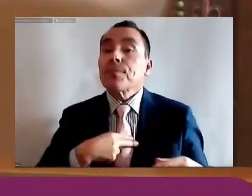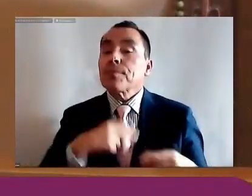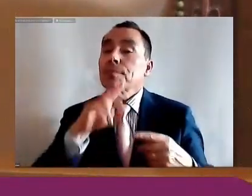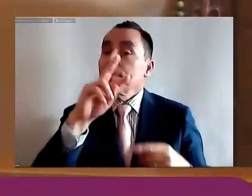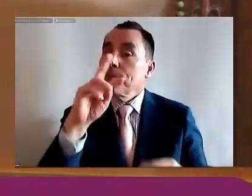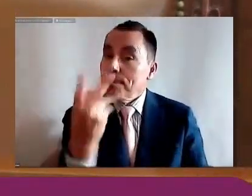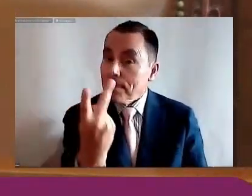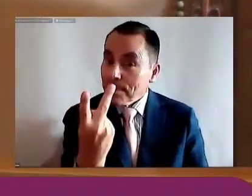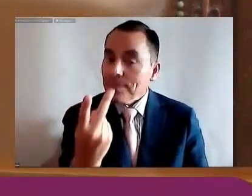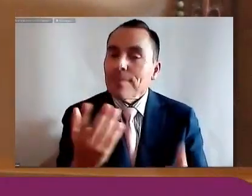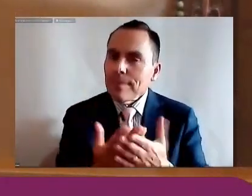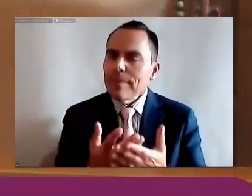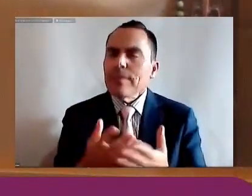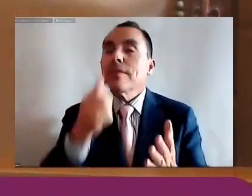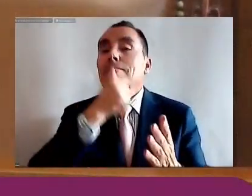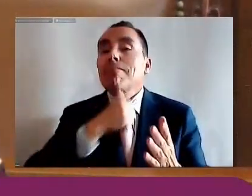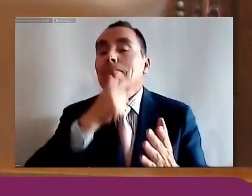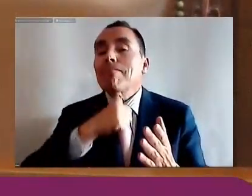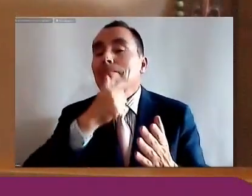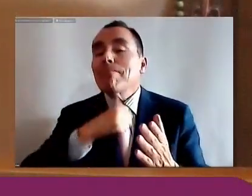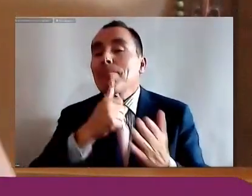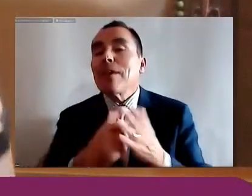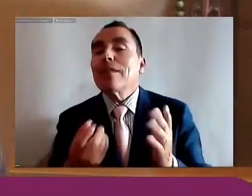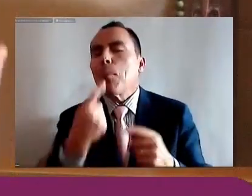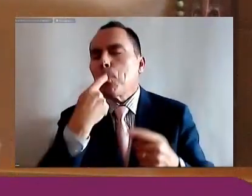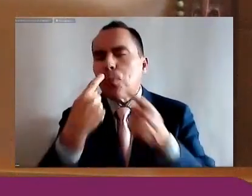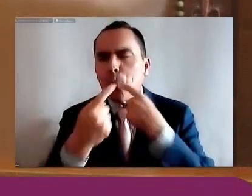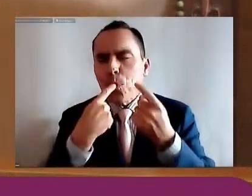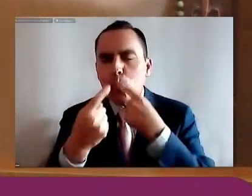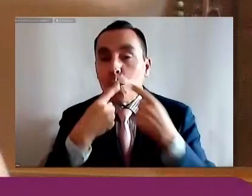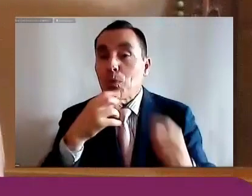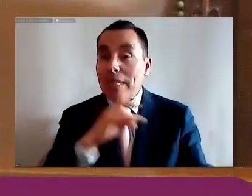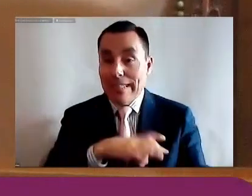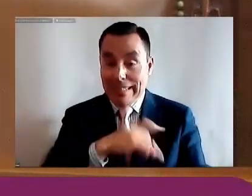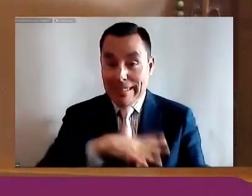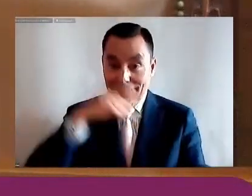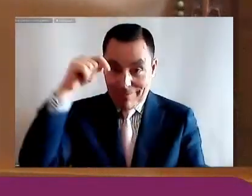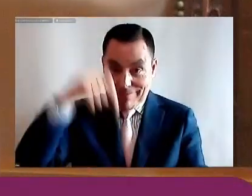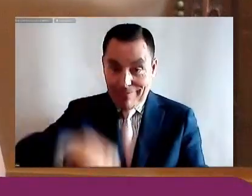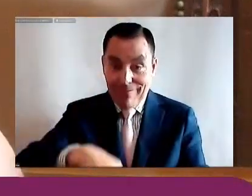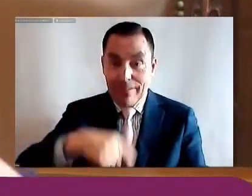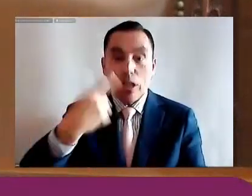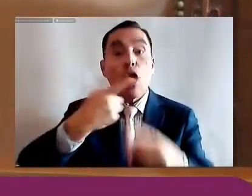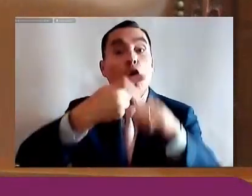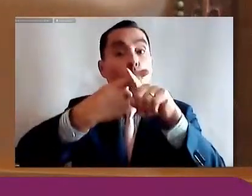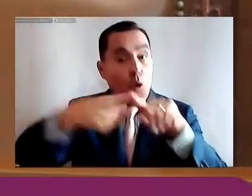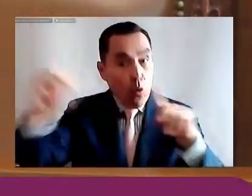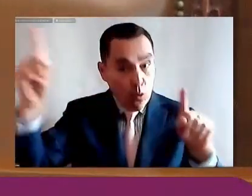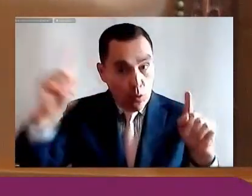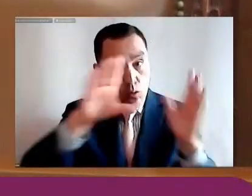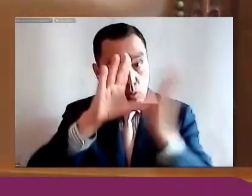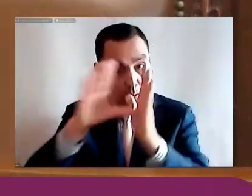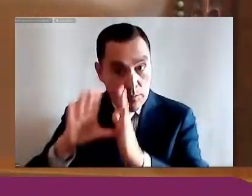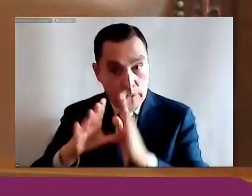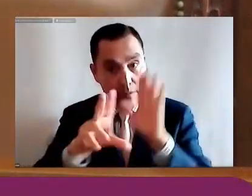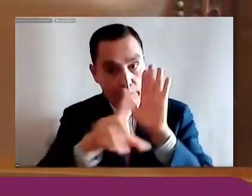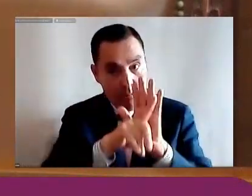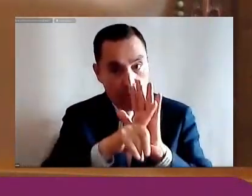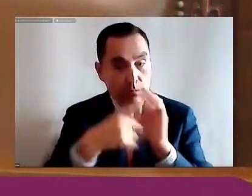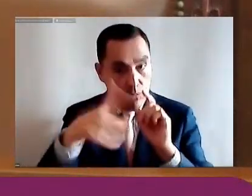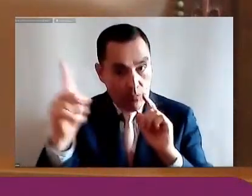nos hemos hecho demasiadas preguntas en Chile, porque esto sí se ha discutido en otras legislaciones, en otros ordenamientos